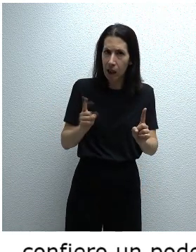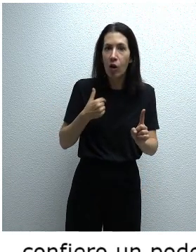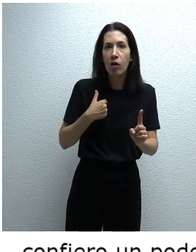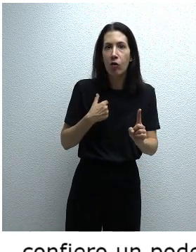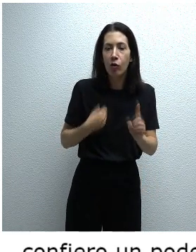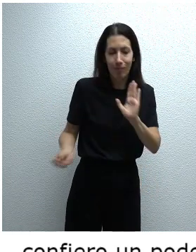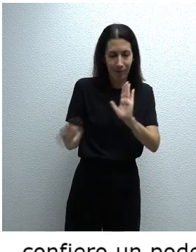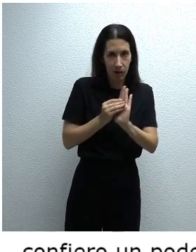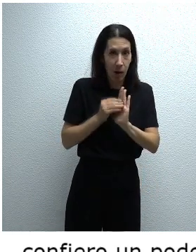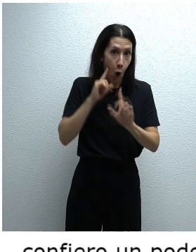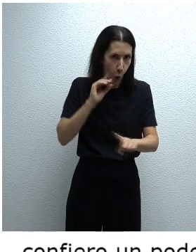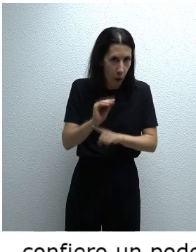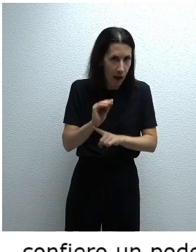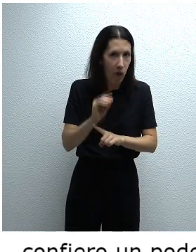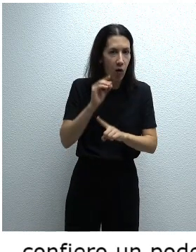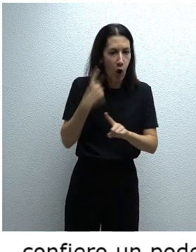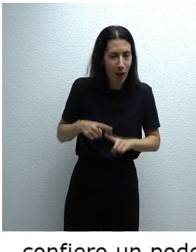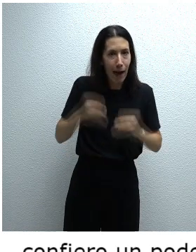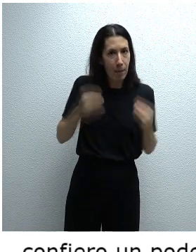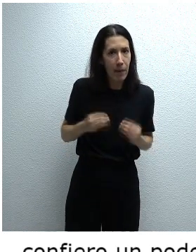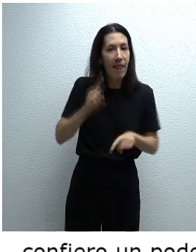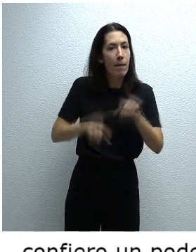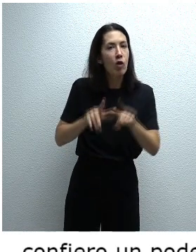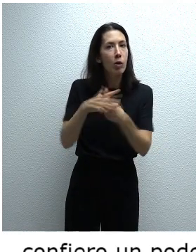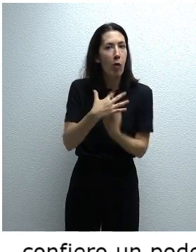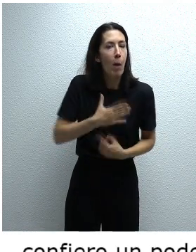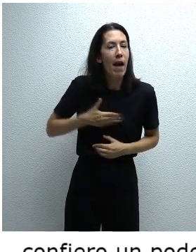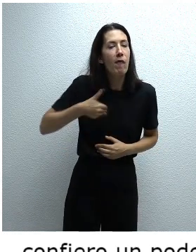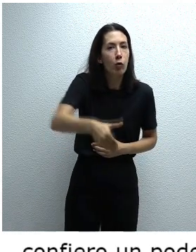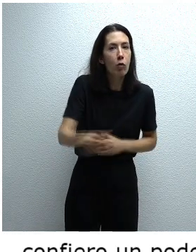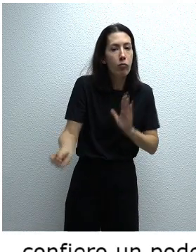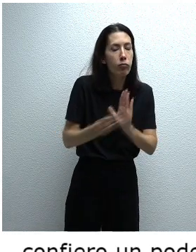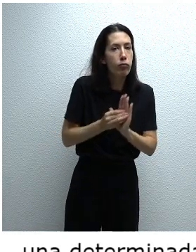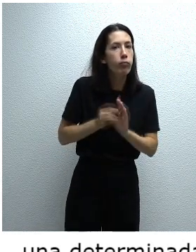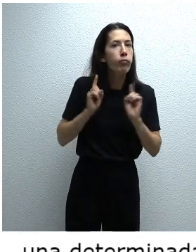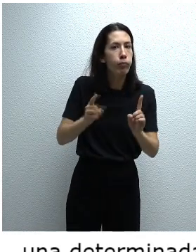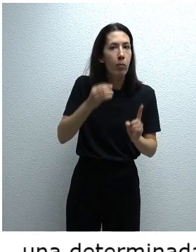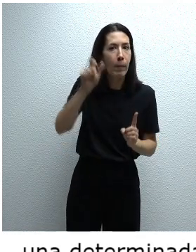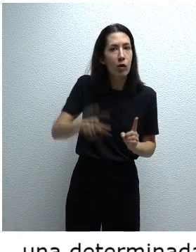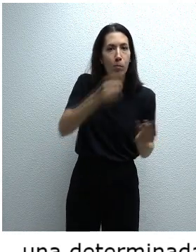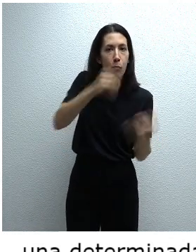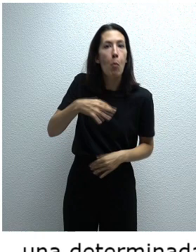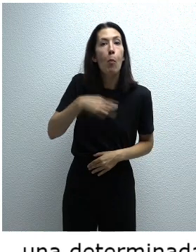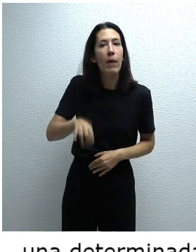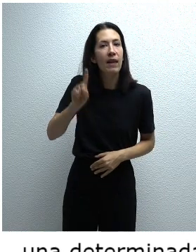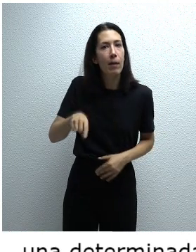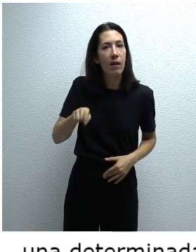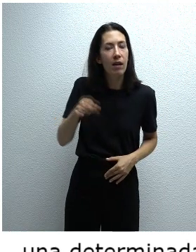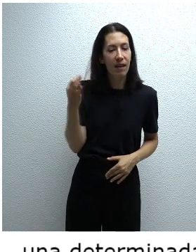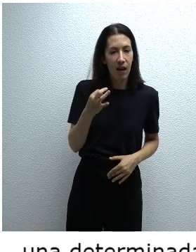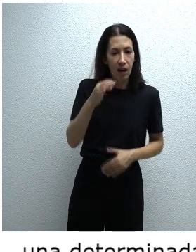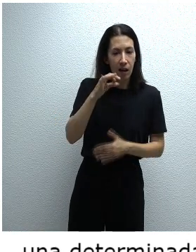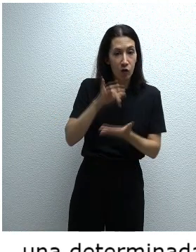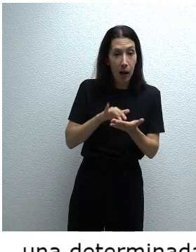cautelas correspondientes y con qué arreglo a qué condiciones, tome esa decisión, pues pueda determinar también el